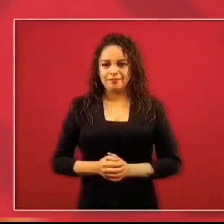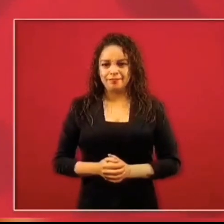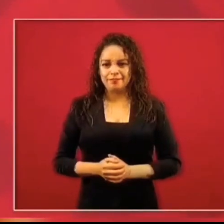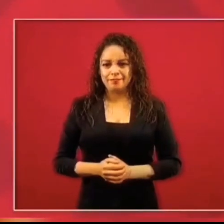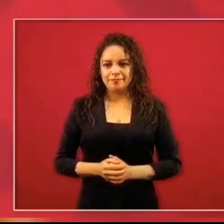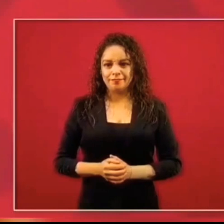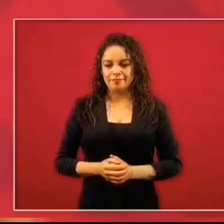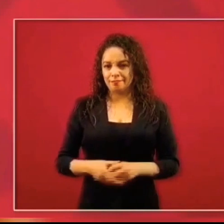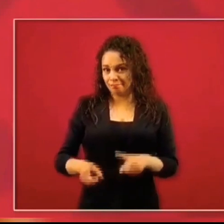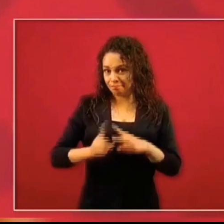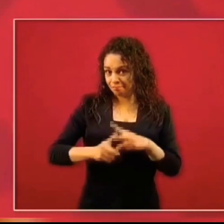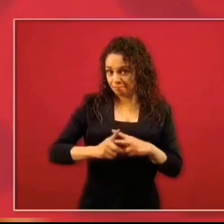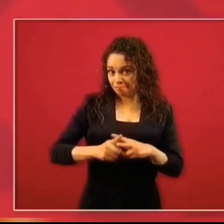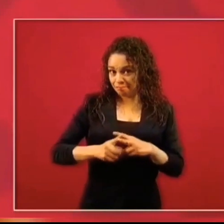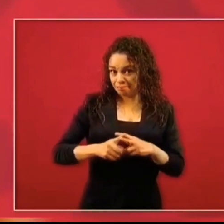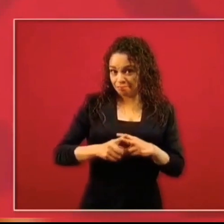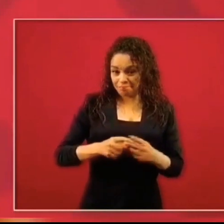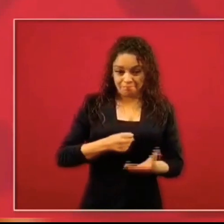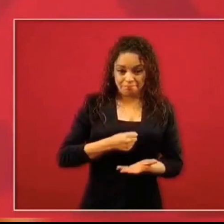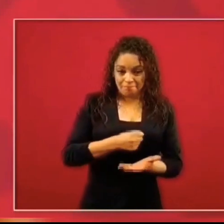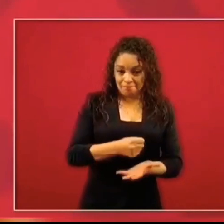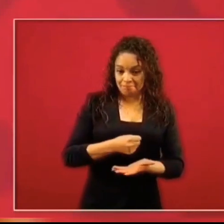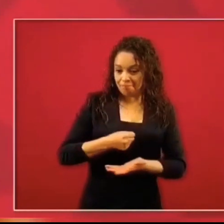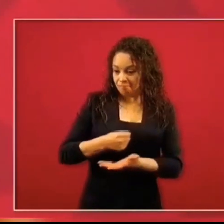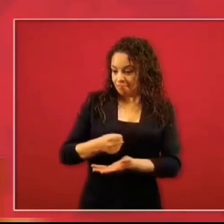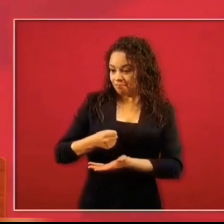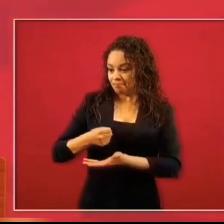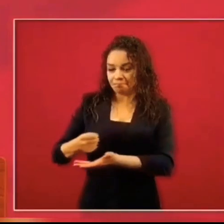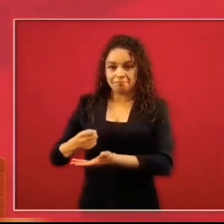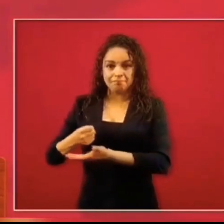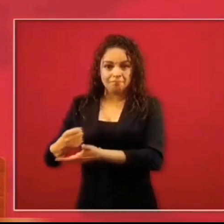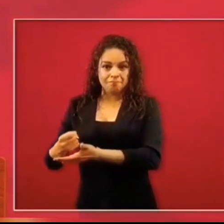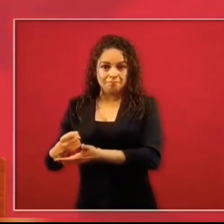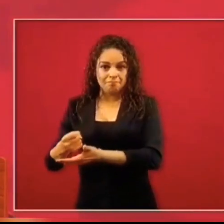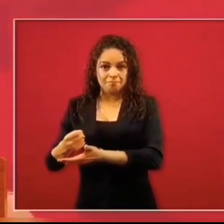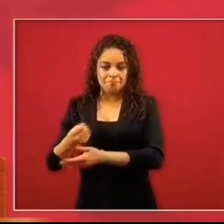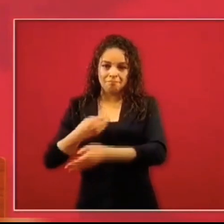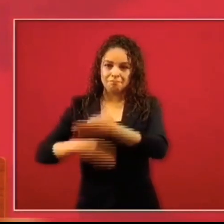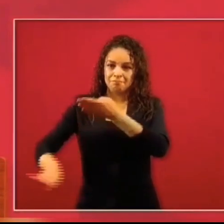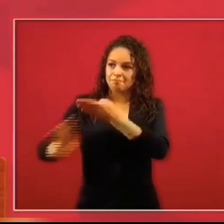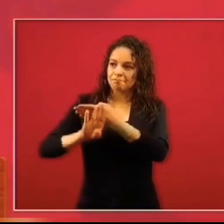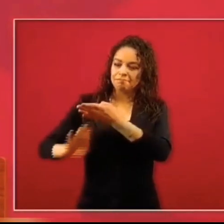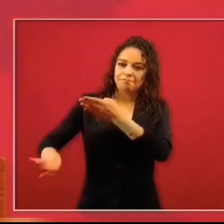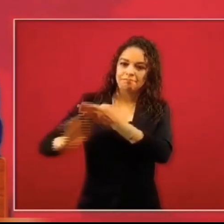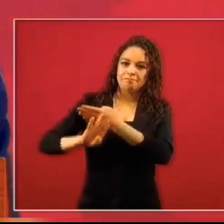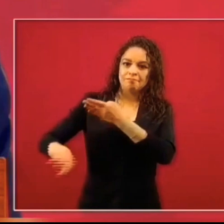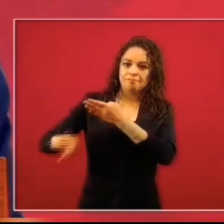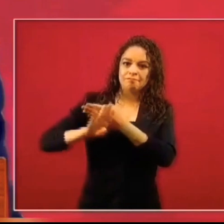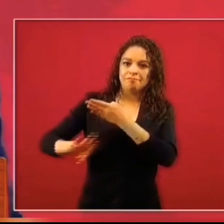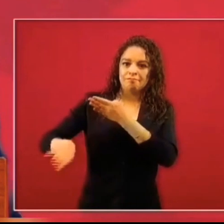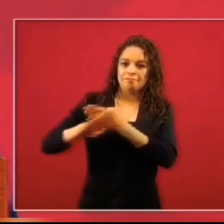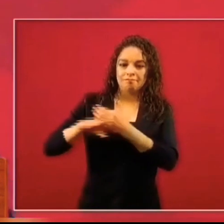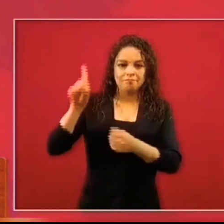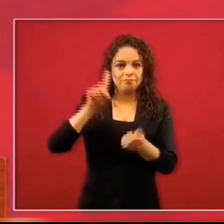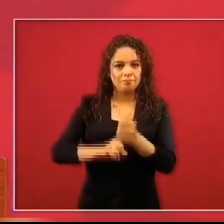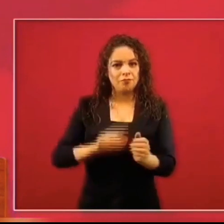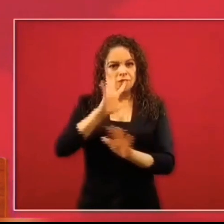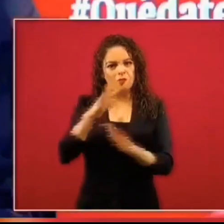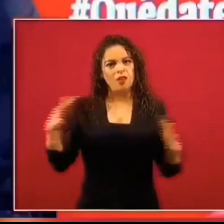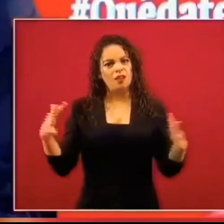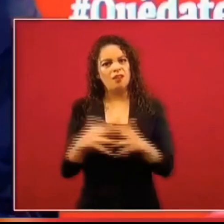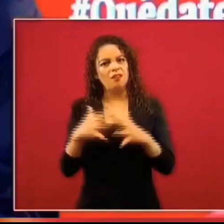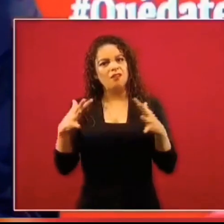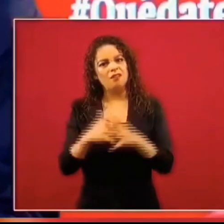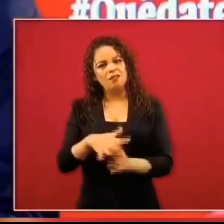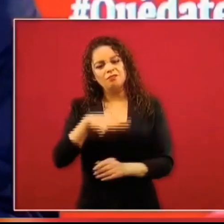están financiando una campaña de desprestigio, una guerra sucia en contra